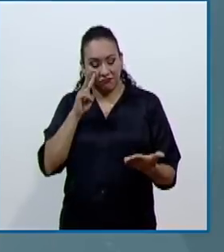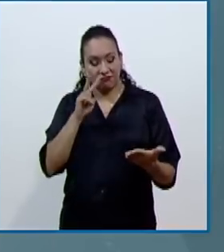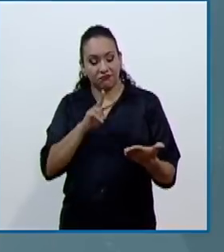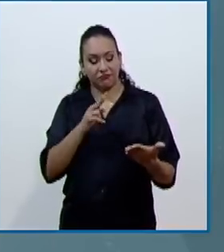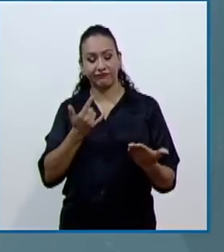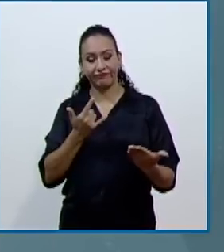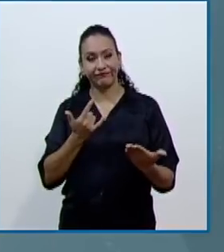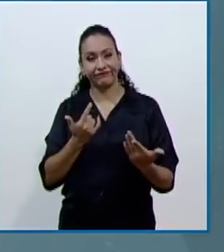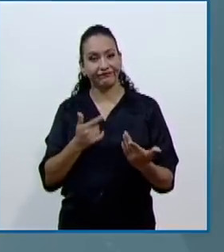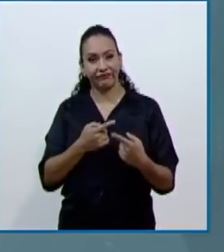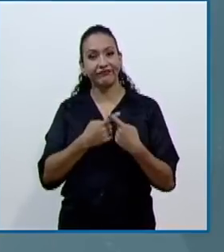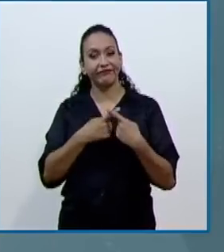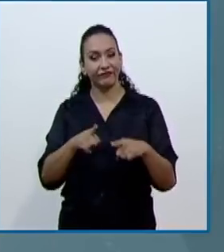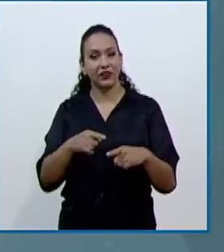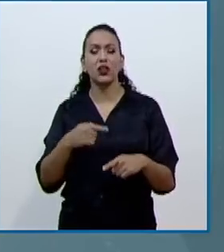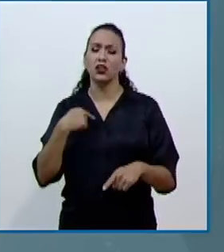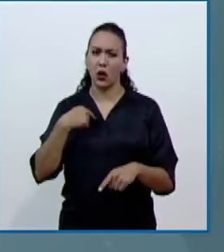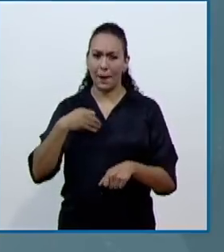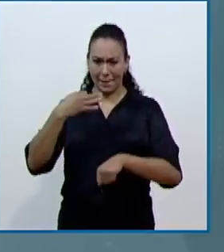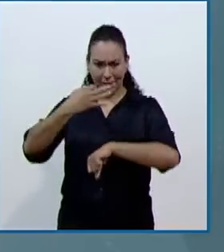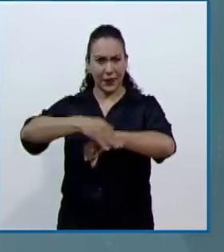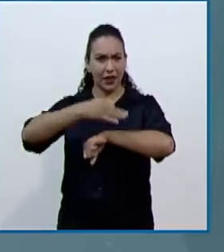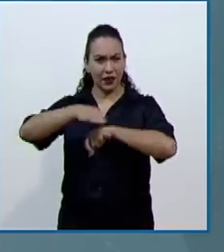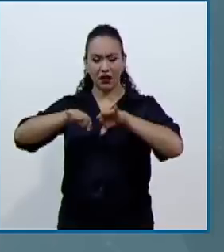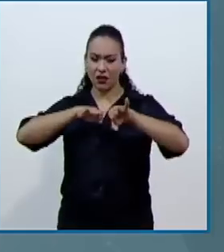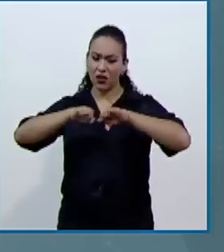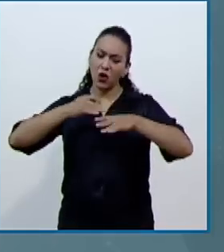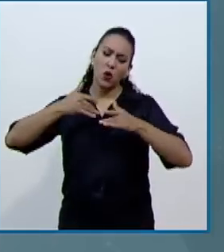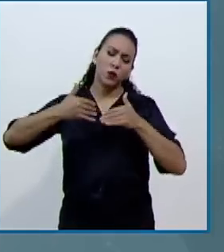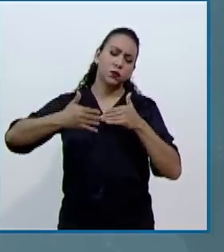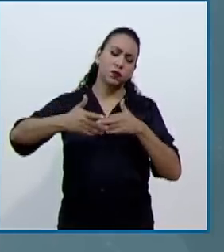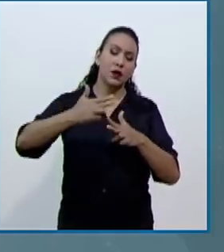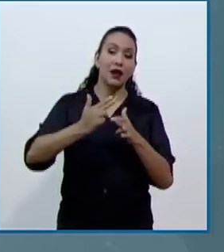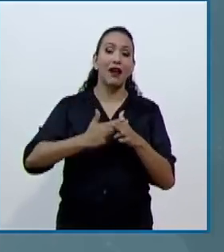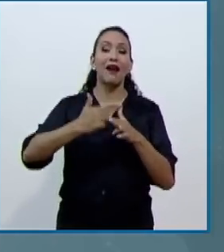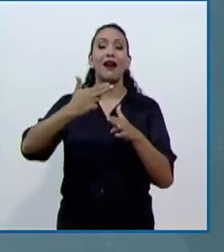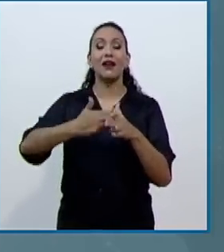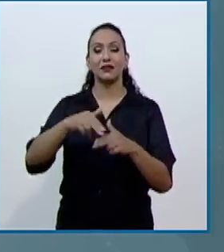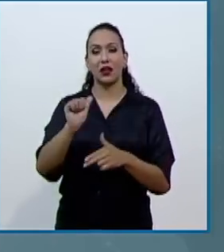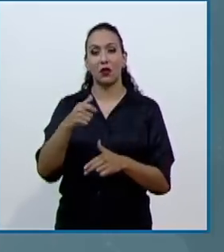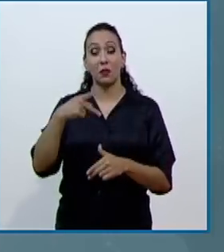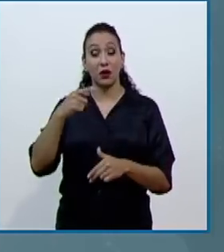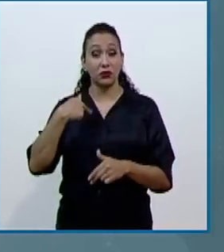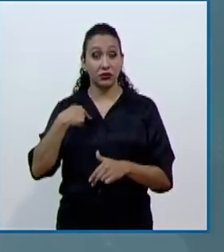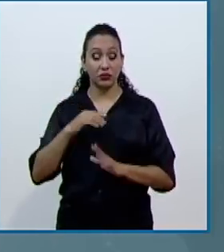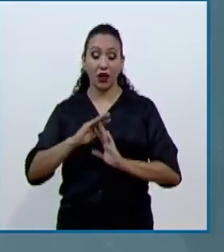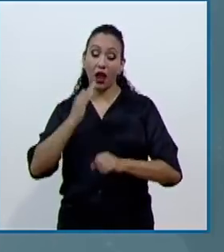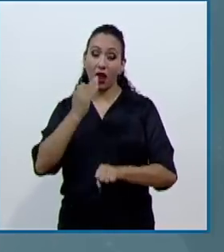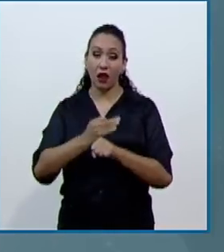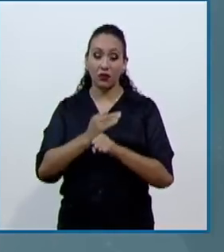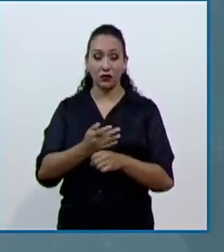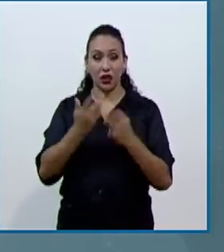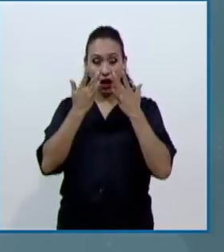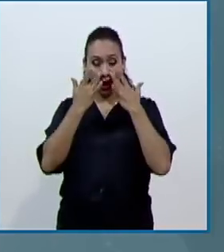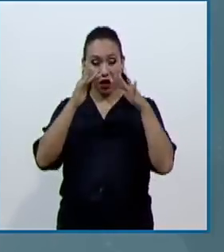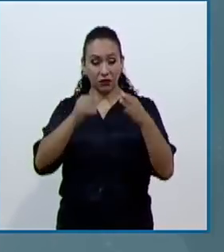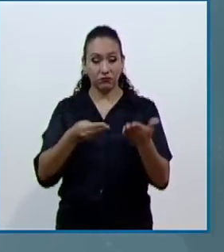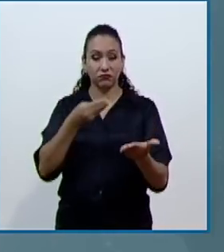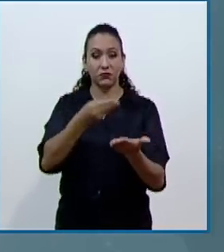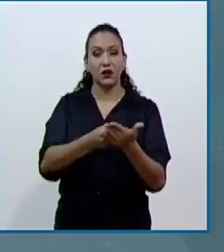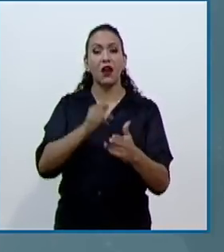las formas seguiré desempeñando fielmente mi encargo hasta esa fecha, presento mi renuncia efectiva al 31 de agosto